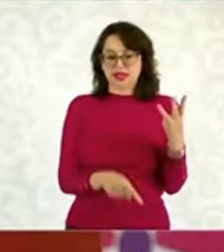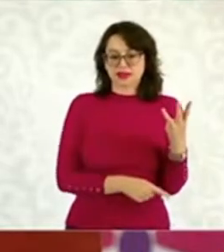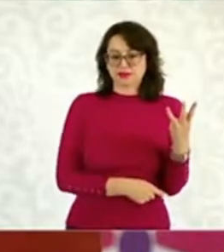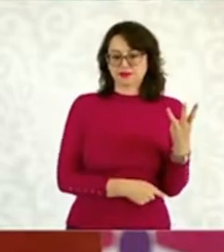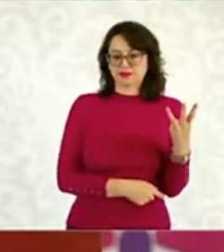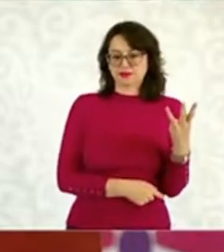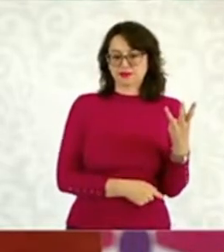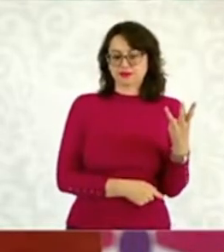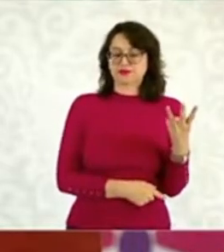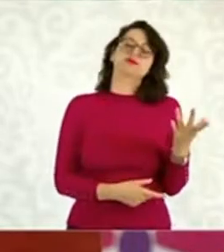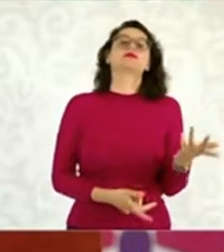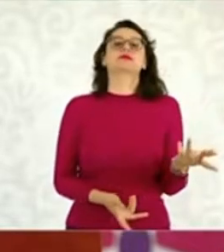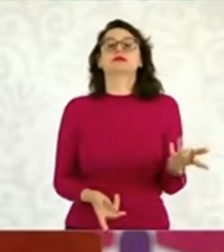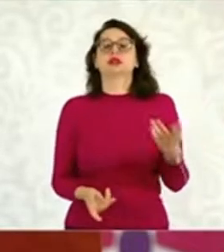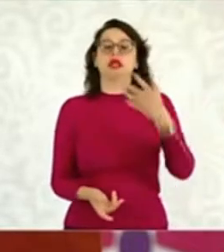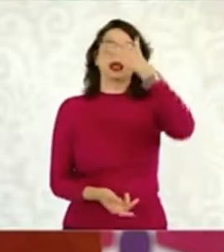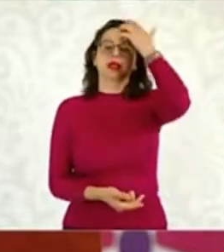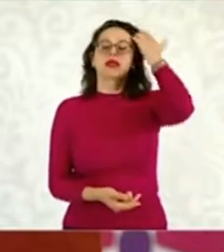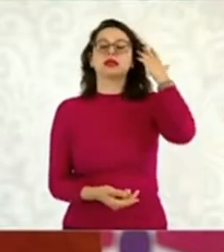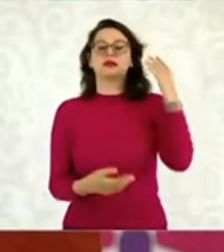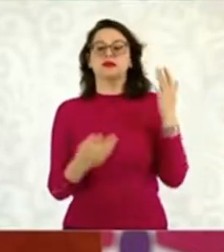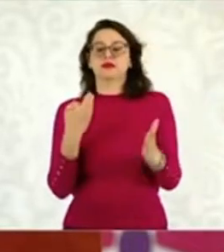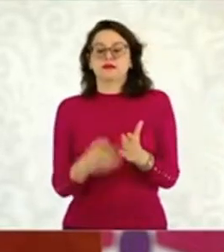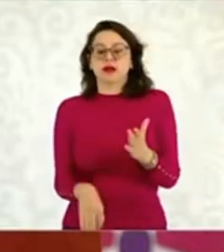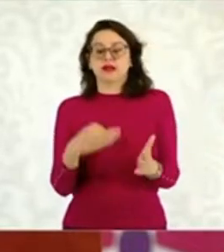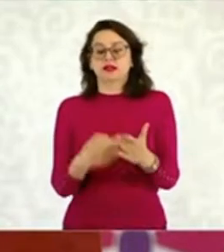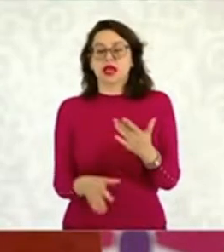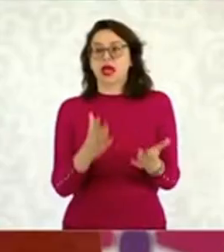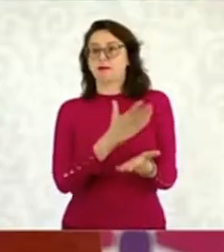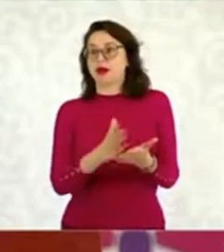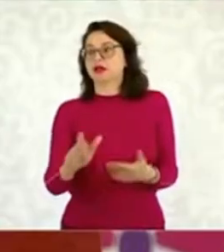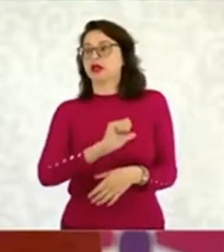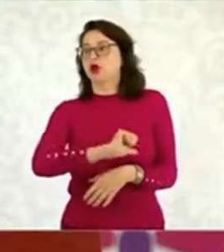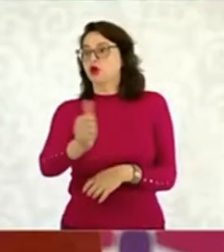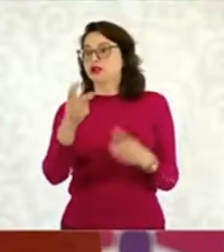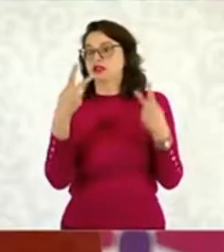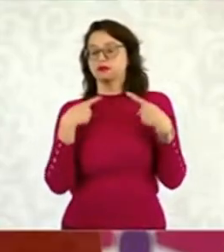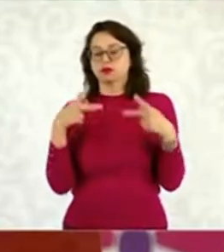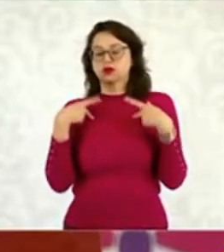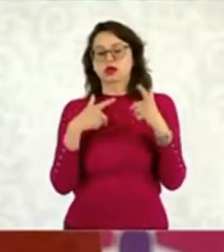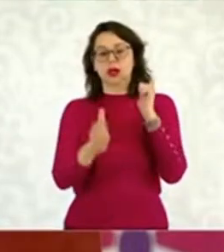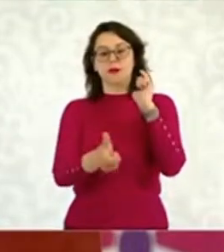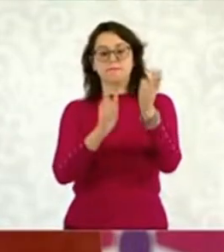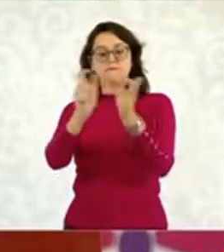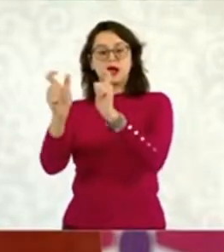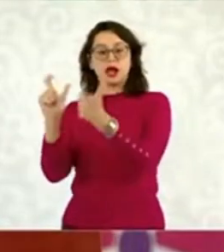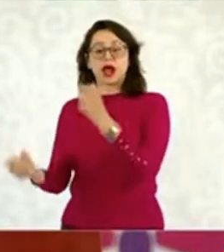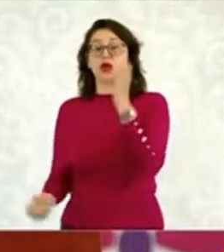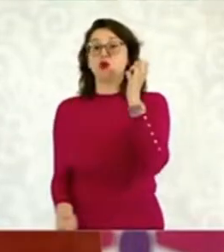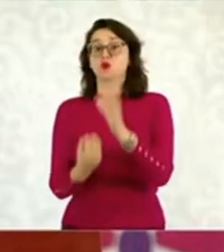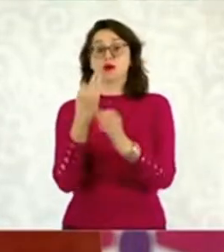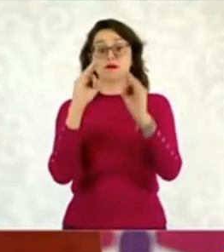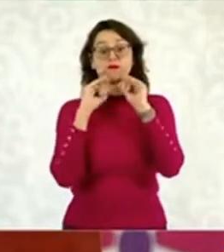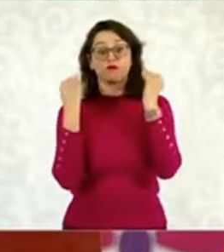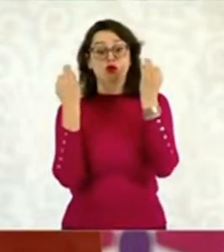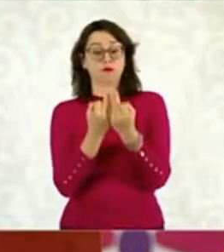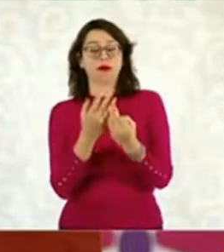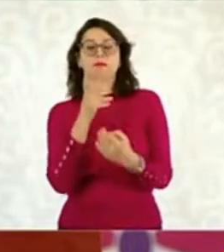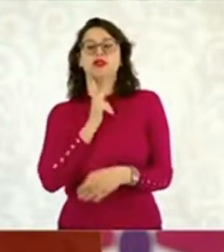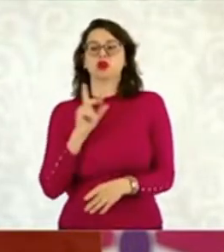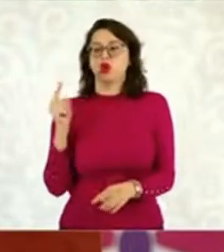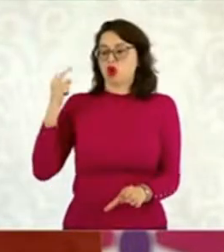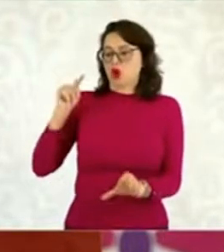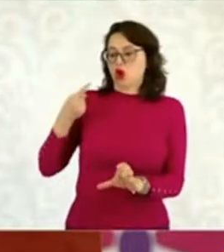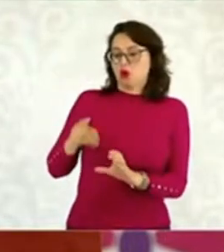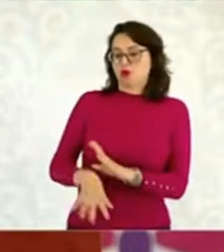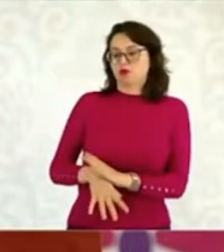que quedó a proveedores y los nuevos esquemas de explotación de petróleo que se derivan de la reforma que se hizo